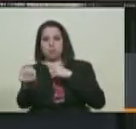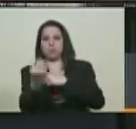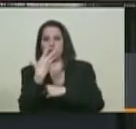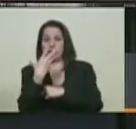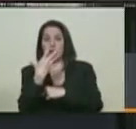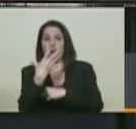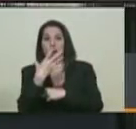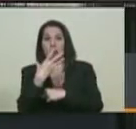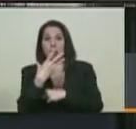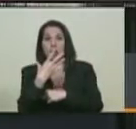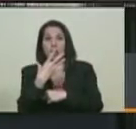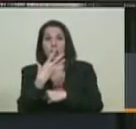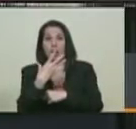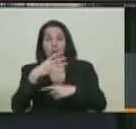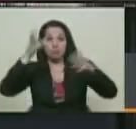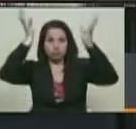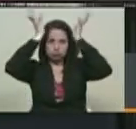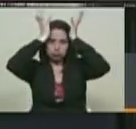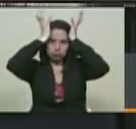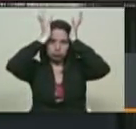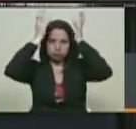del bono de Reyes.